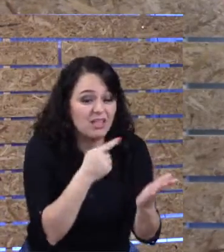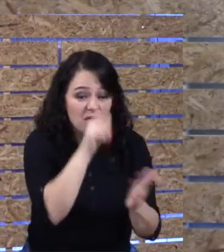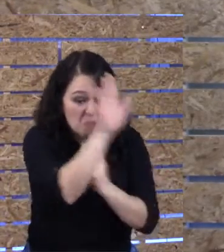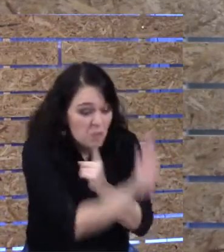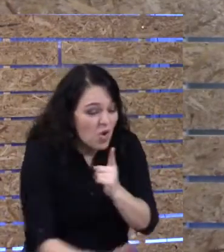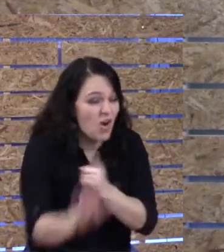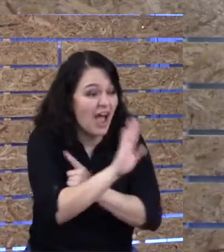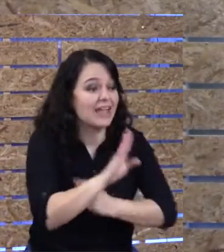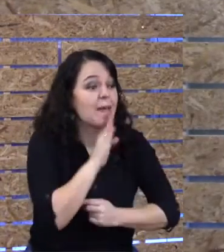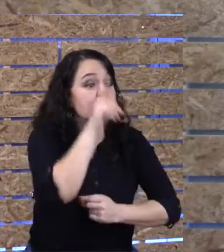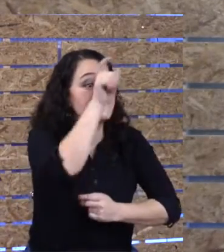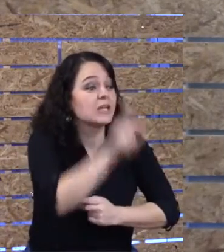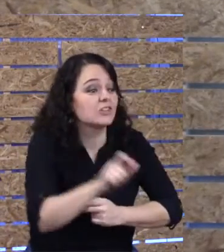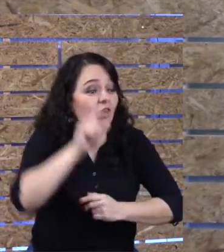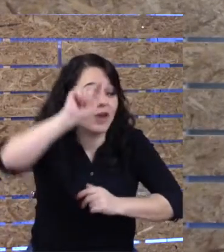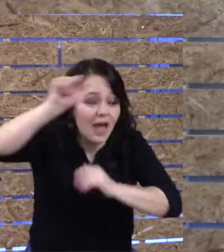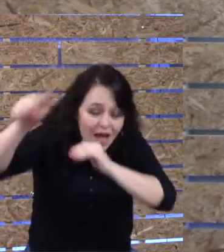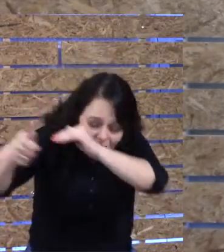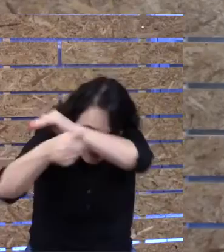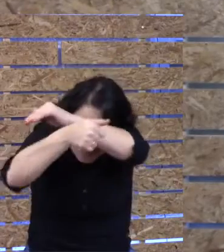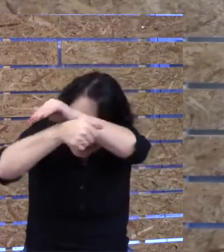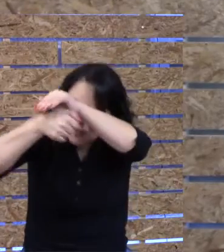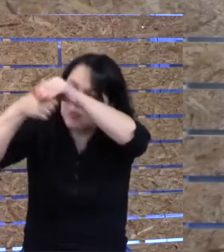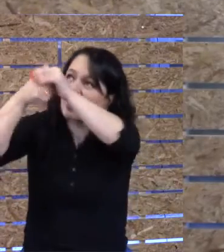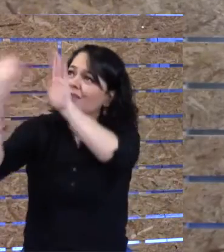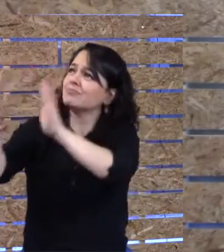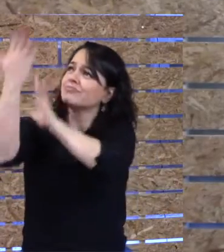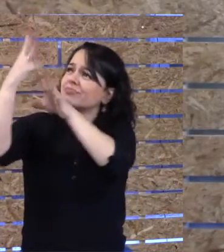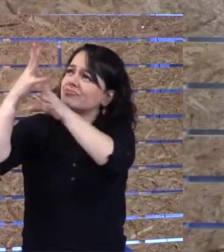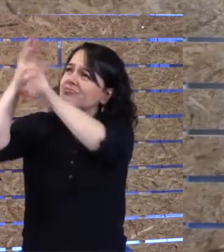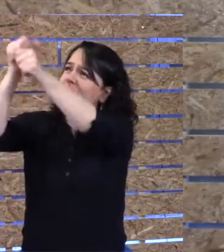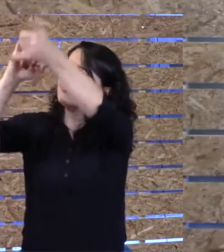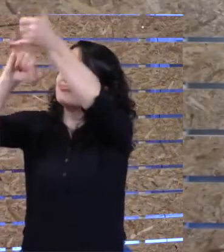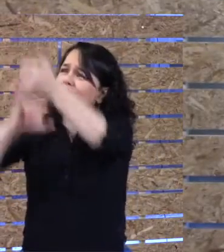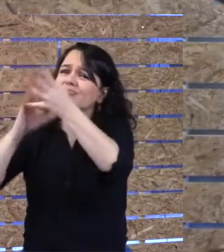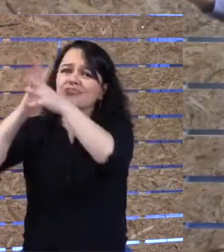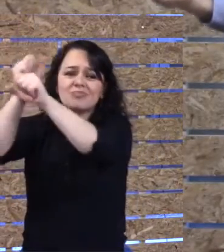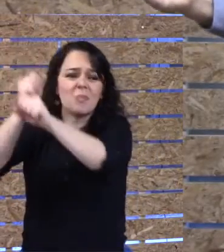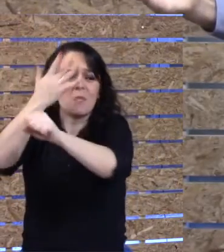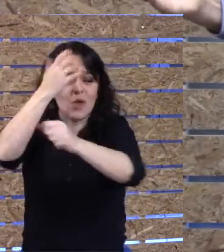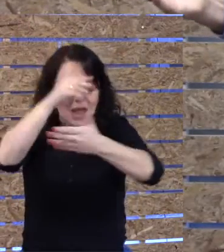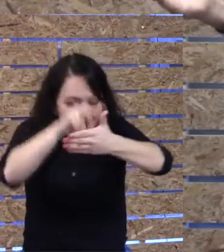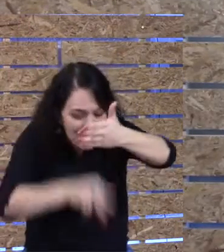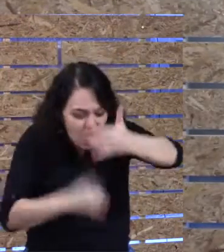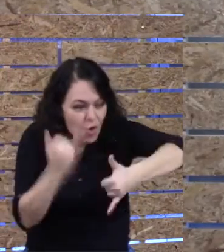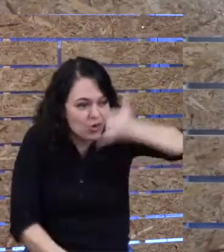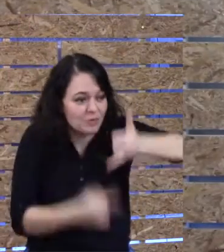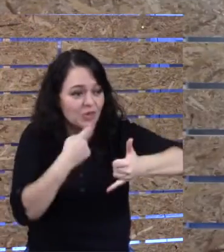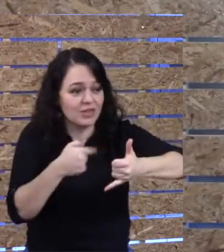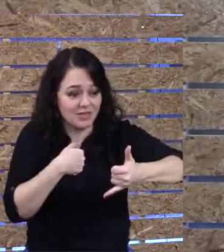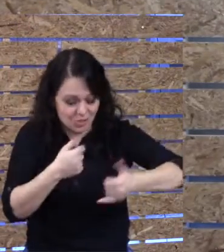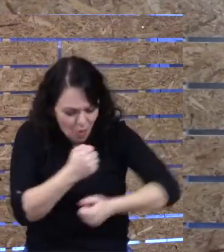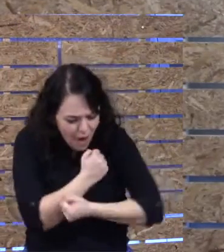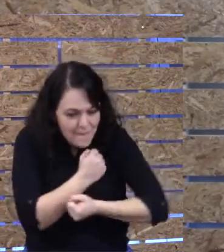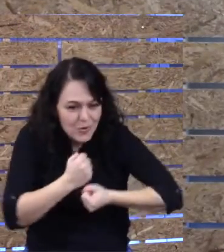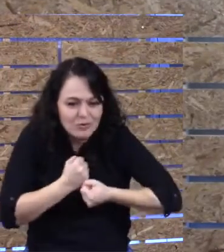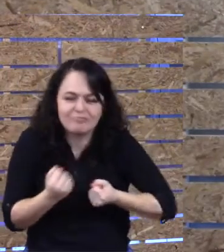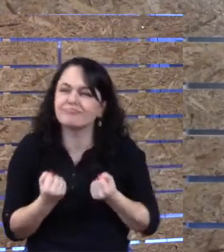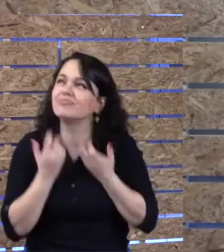al final del salmo dice: por cuanto en mí ha puesto su amor, yo lo